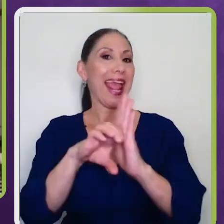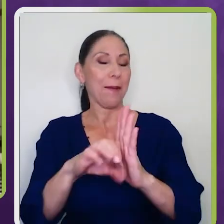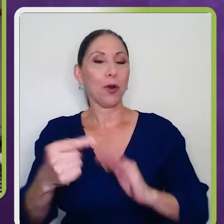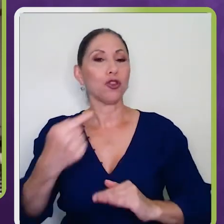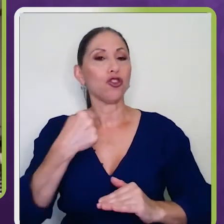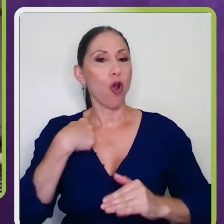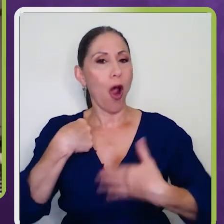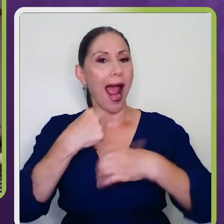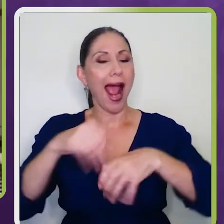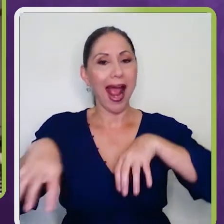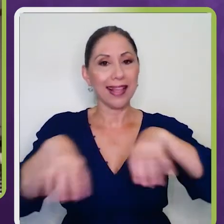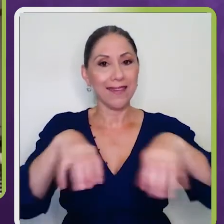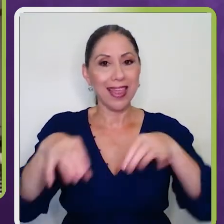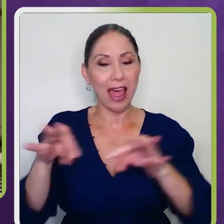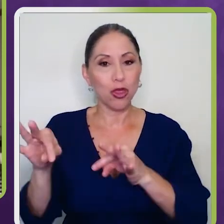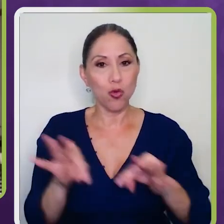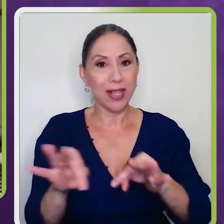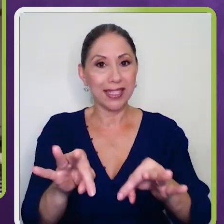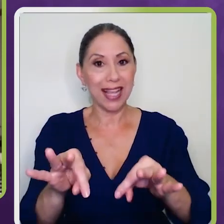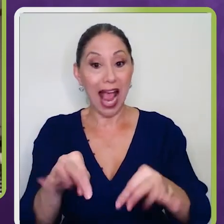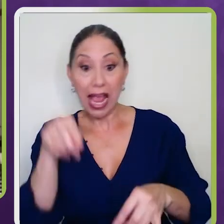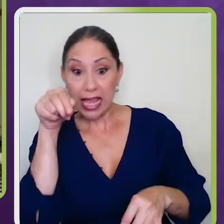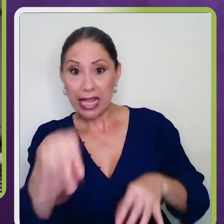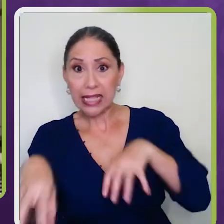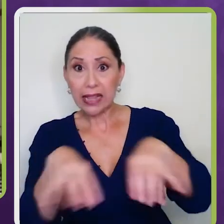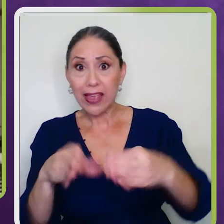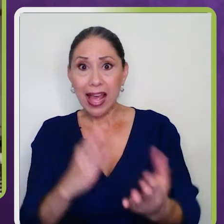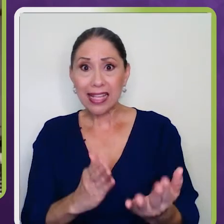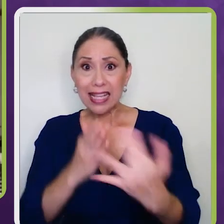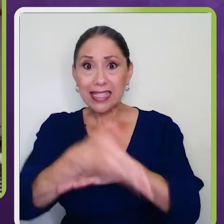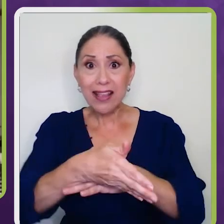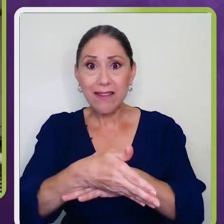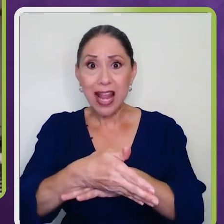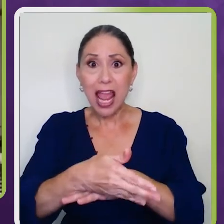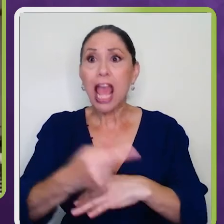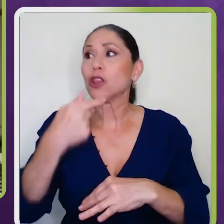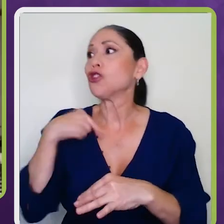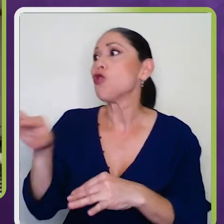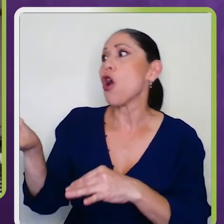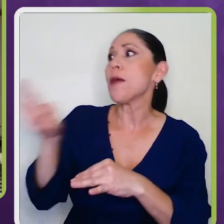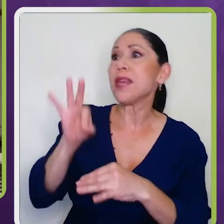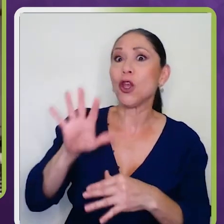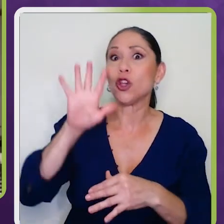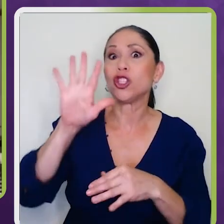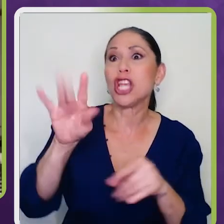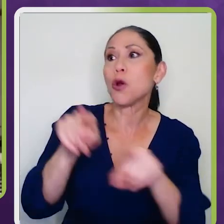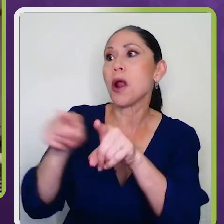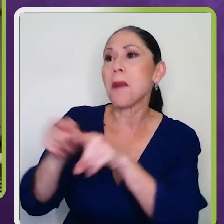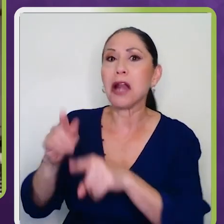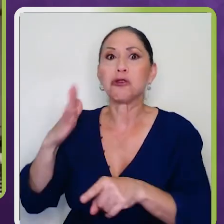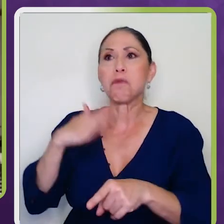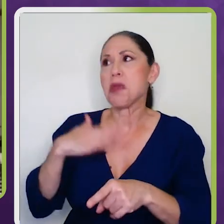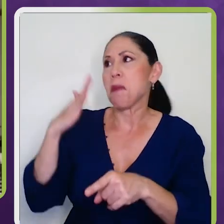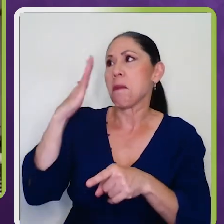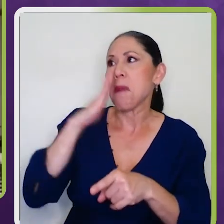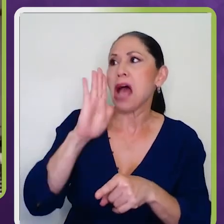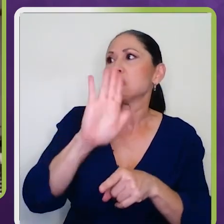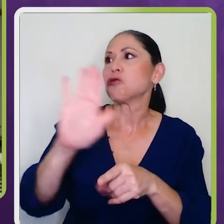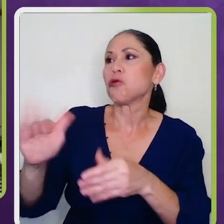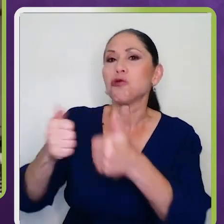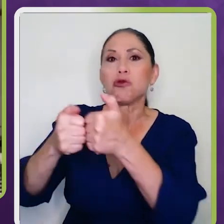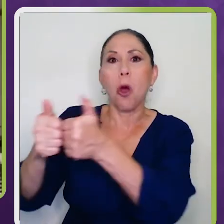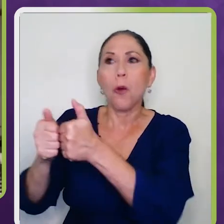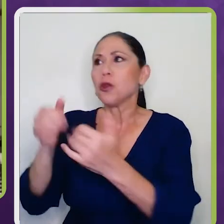actividad turística y resulta que es accesible, voy con mis 5 hermanos, mi mamá, los novios,